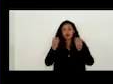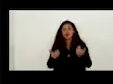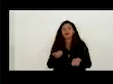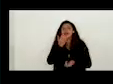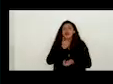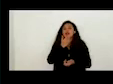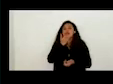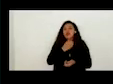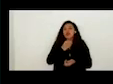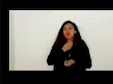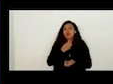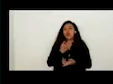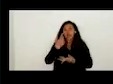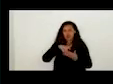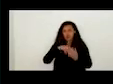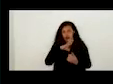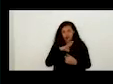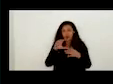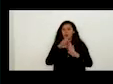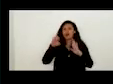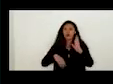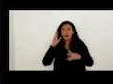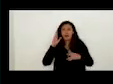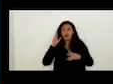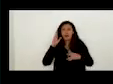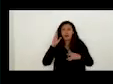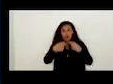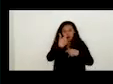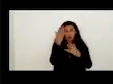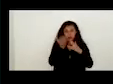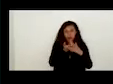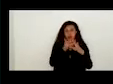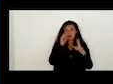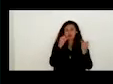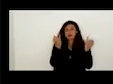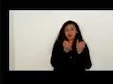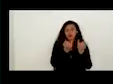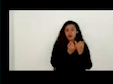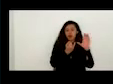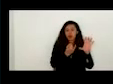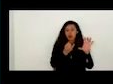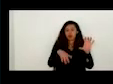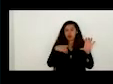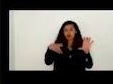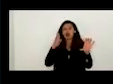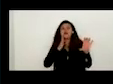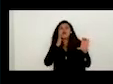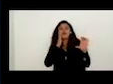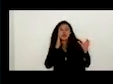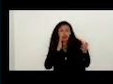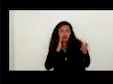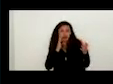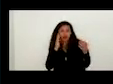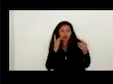tener. Por ejemplo, medio plátano tiene la misma cantidad de azúcar que una manzana. Una